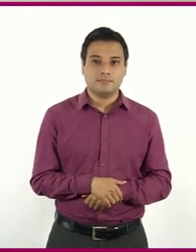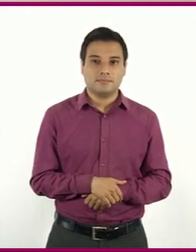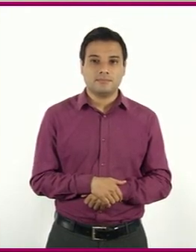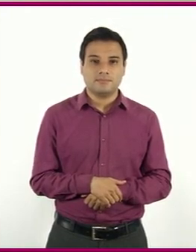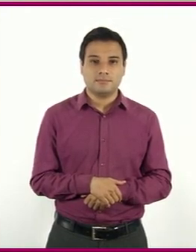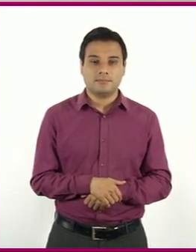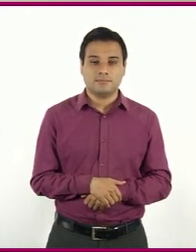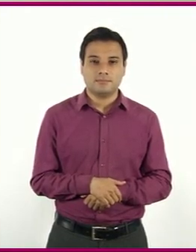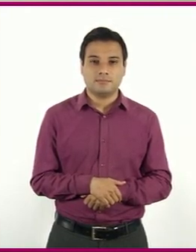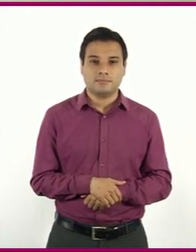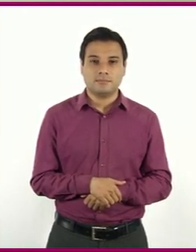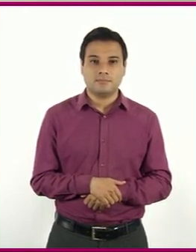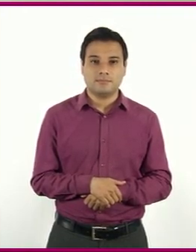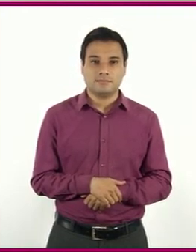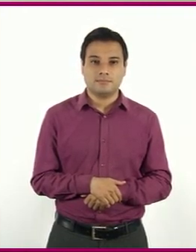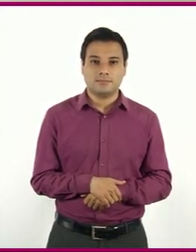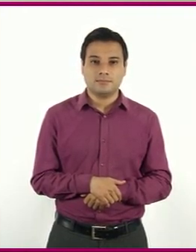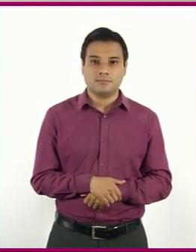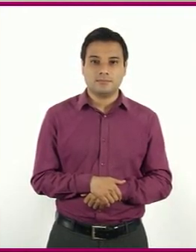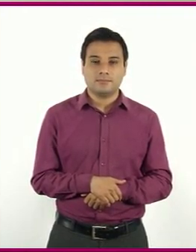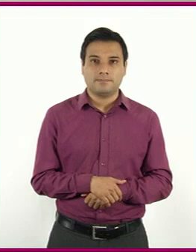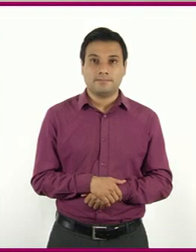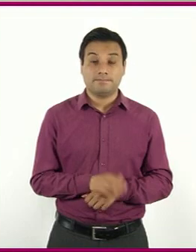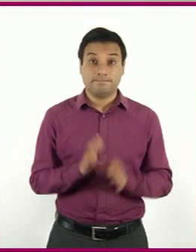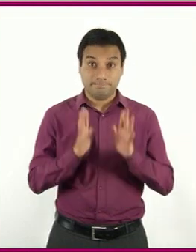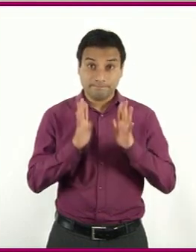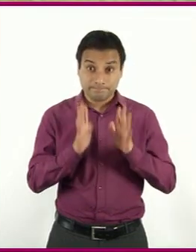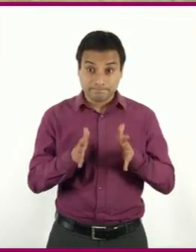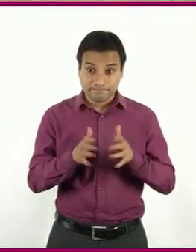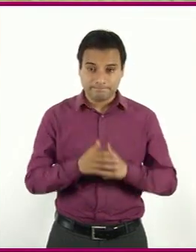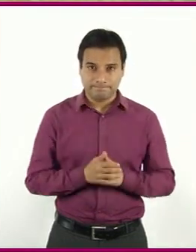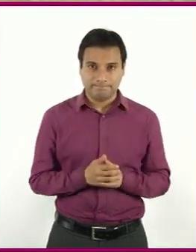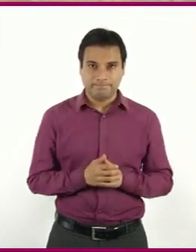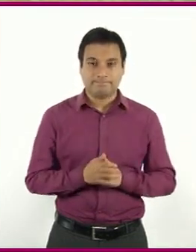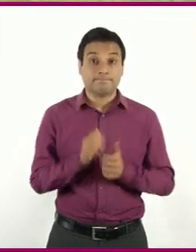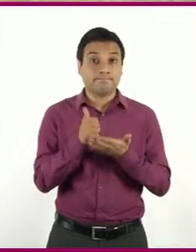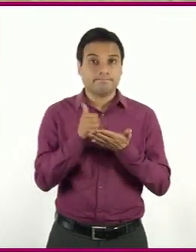desinfectada. ¿Listo? Listo, maestro. Azul.